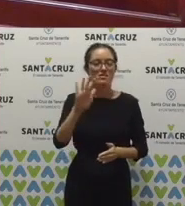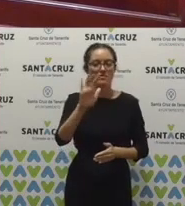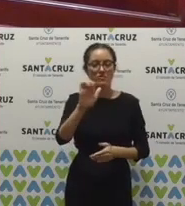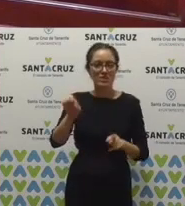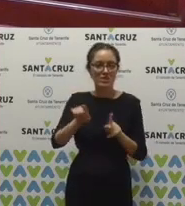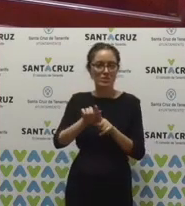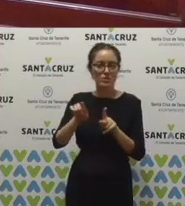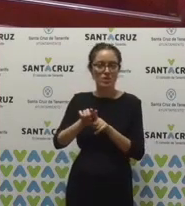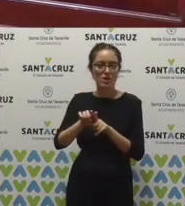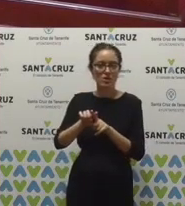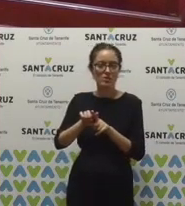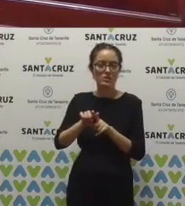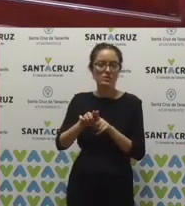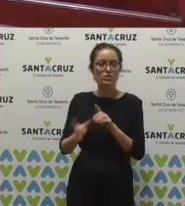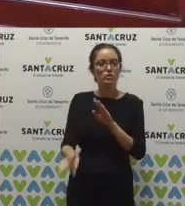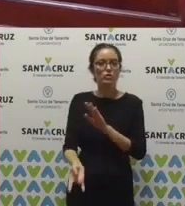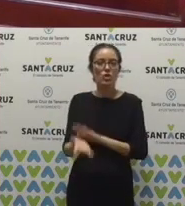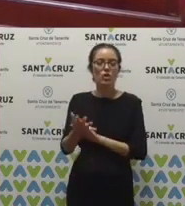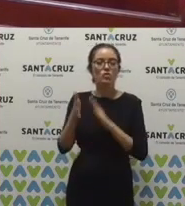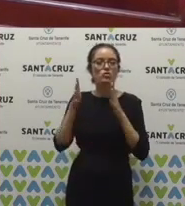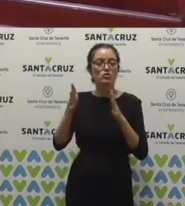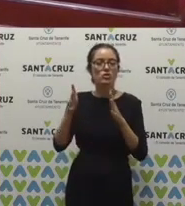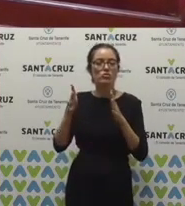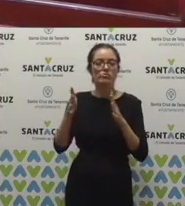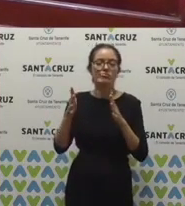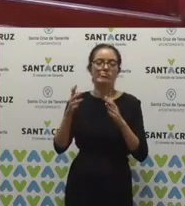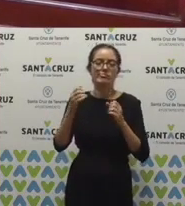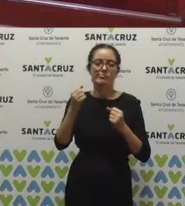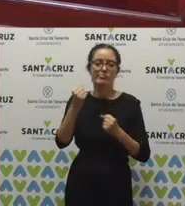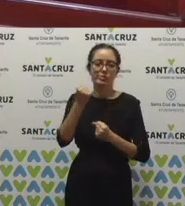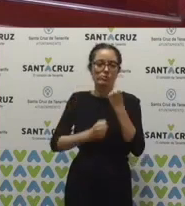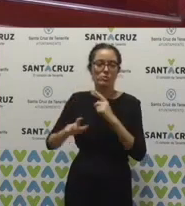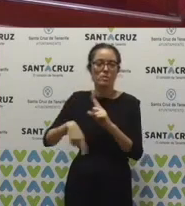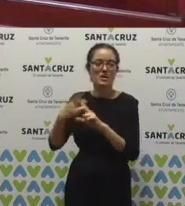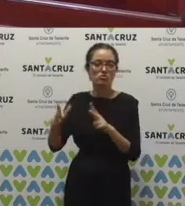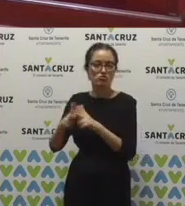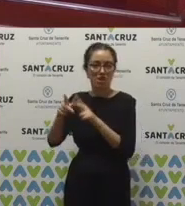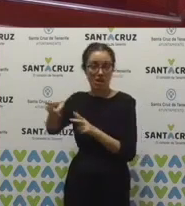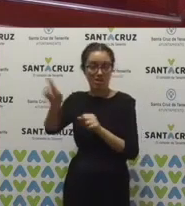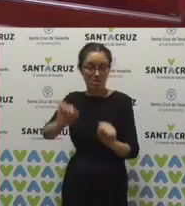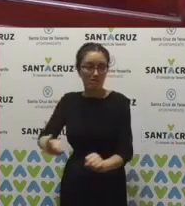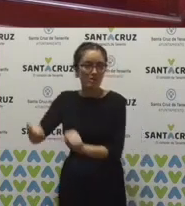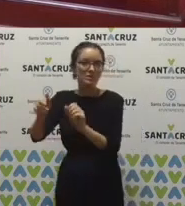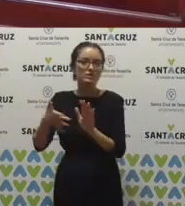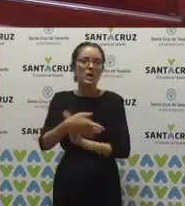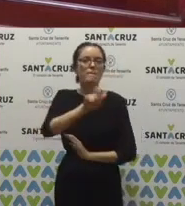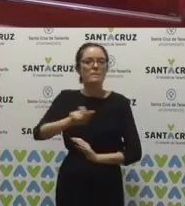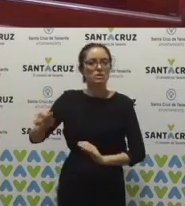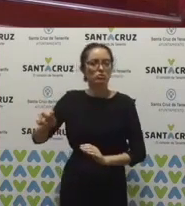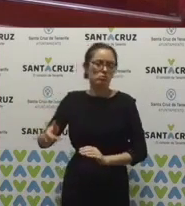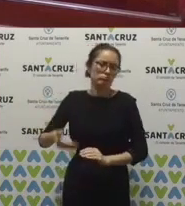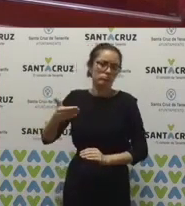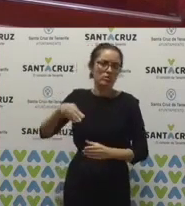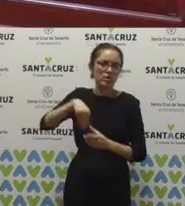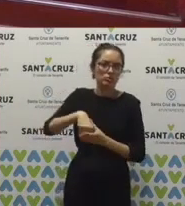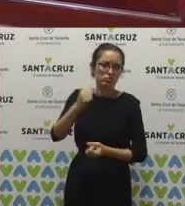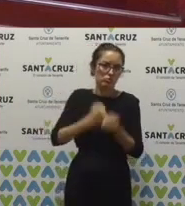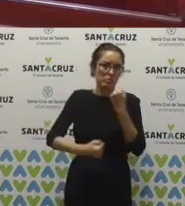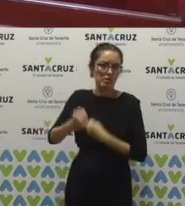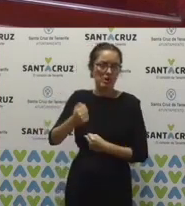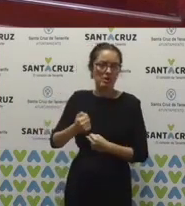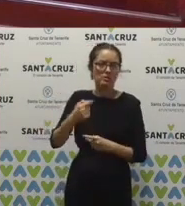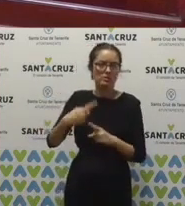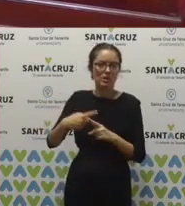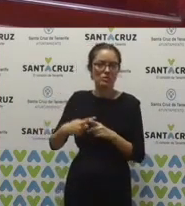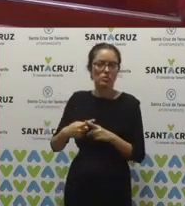creación la constitución del consejo económico y social un foro donde van a estar presentado los agentes económicos de la ciudad ustedes le dirán que